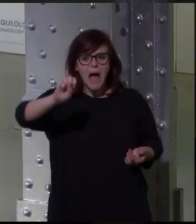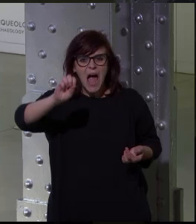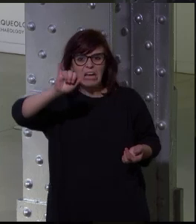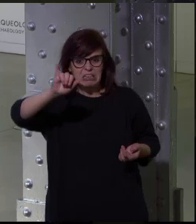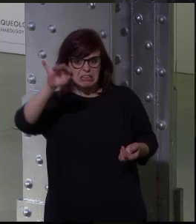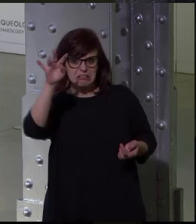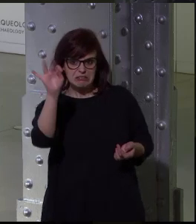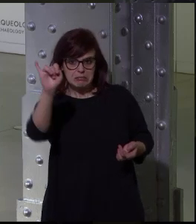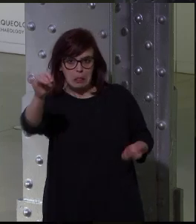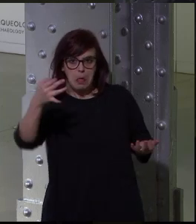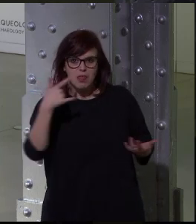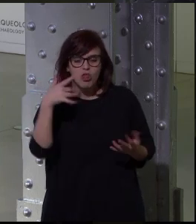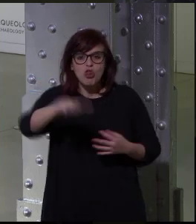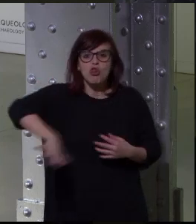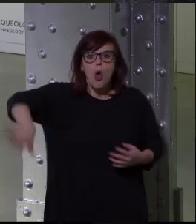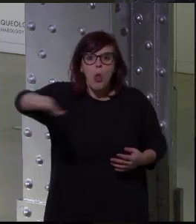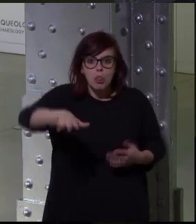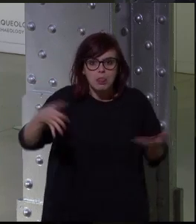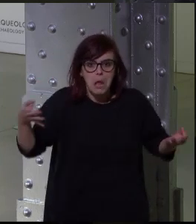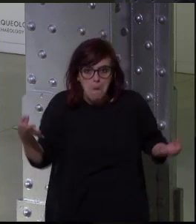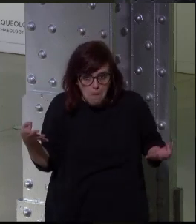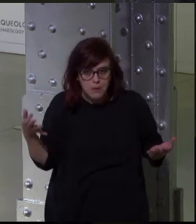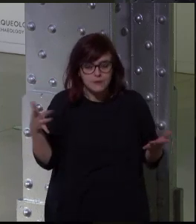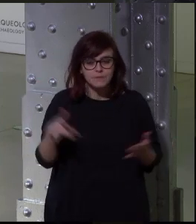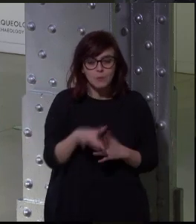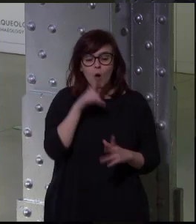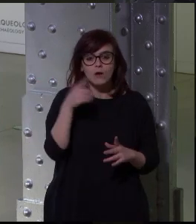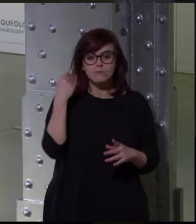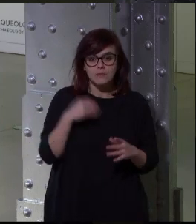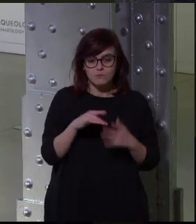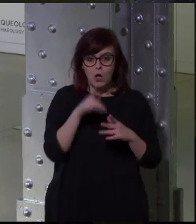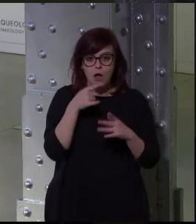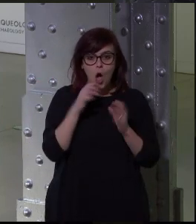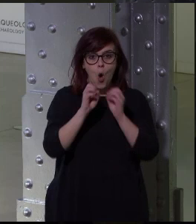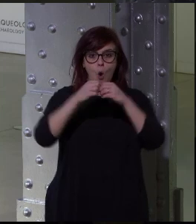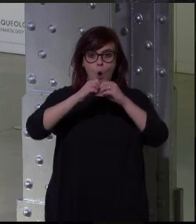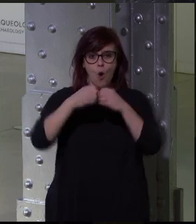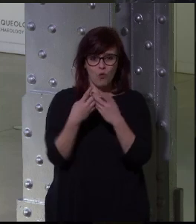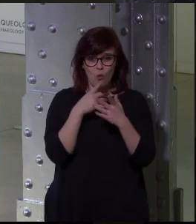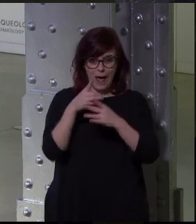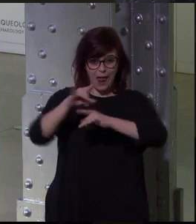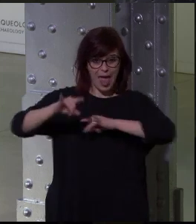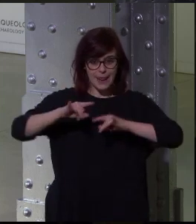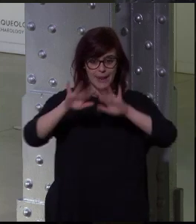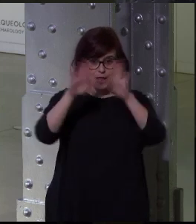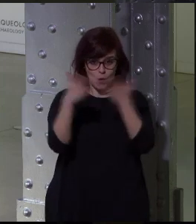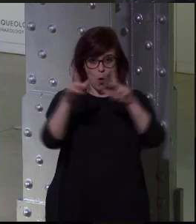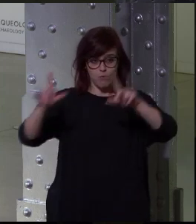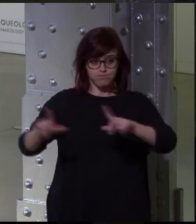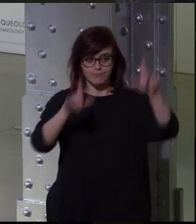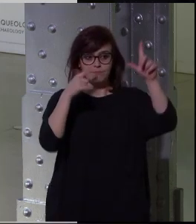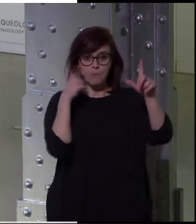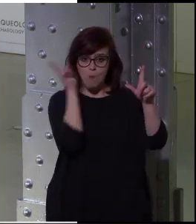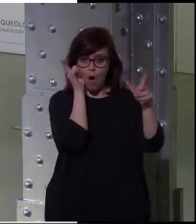Yo no tenía ni idea dónde está Rapaiti, y lo puse en Google Earth, y me quedé impresionado porque esto es un pantallazo de